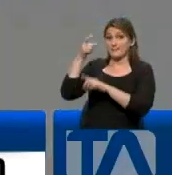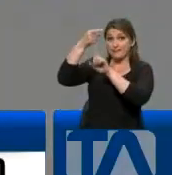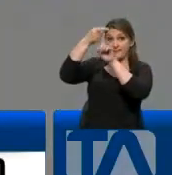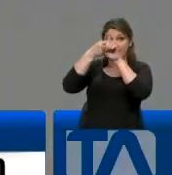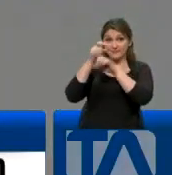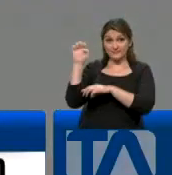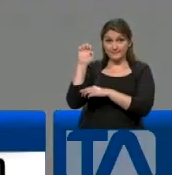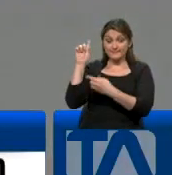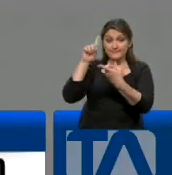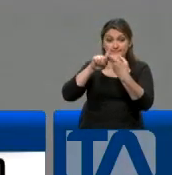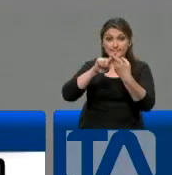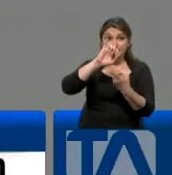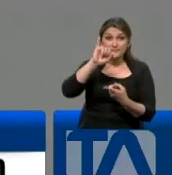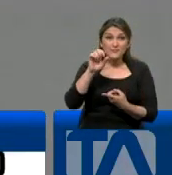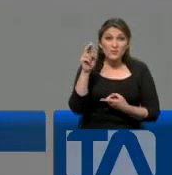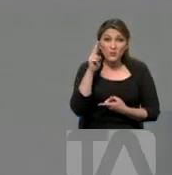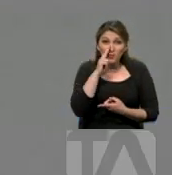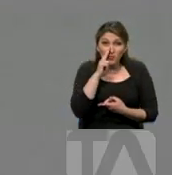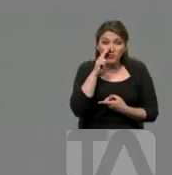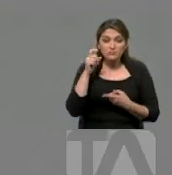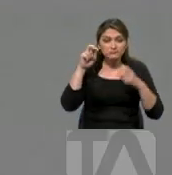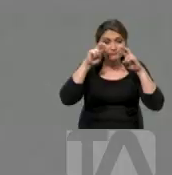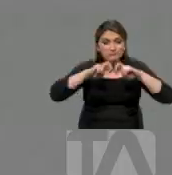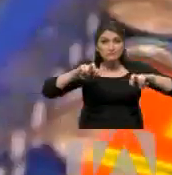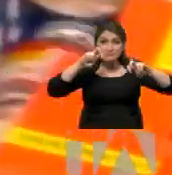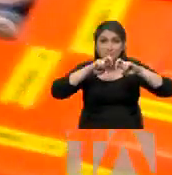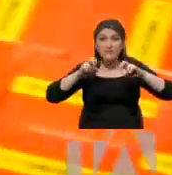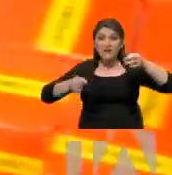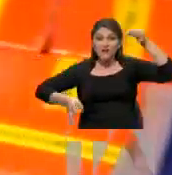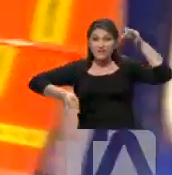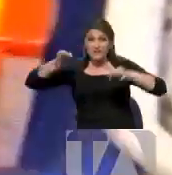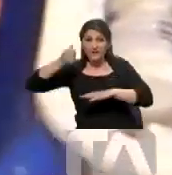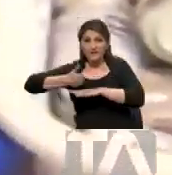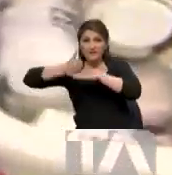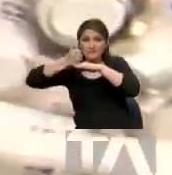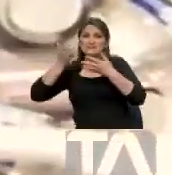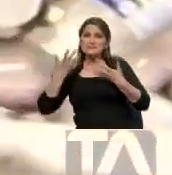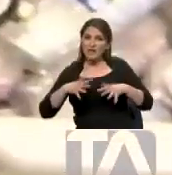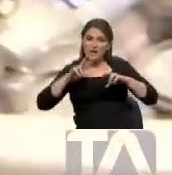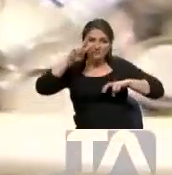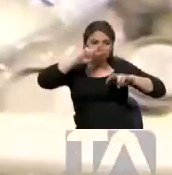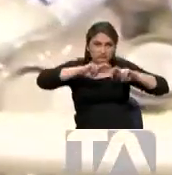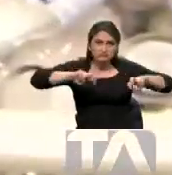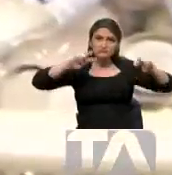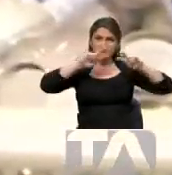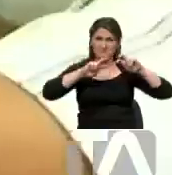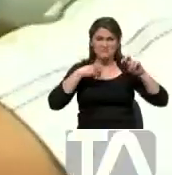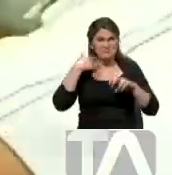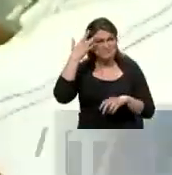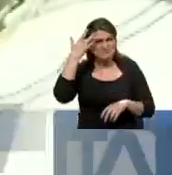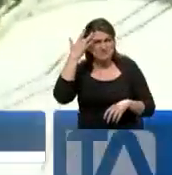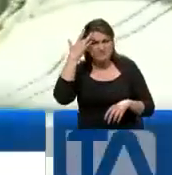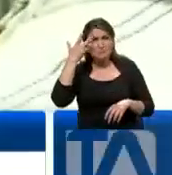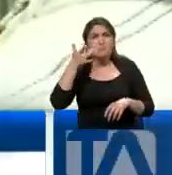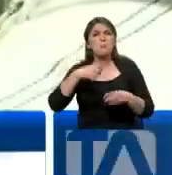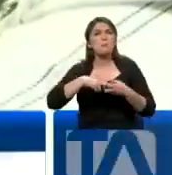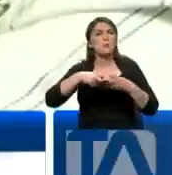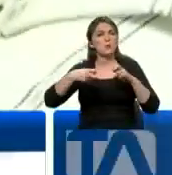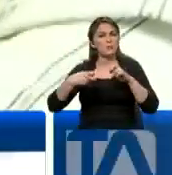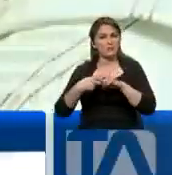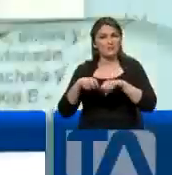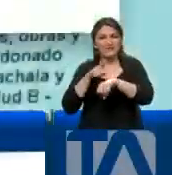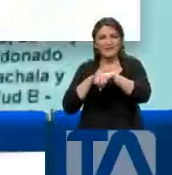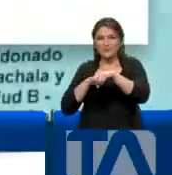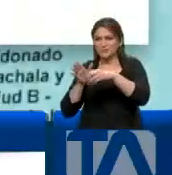a junio de 2018 ya está en manos de la Fiscalía. Según el ente de control, se observaron varias irregularidades durante este periodo, como